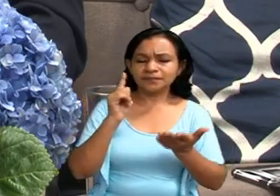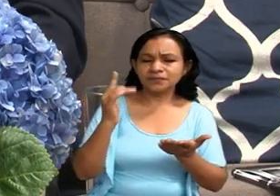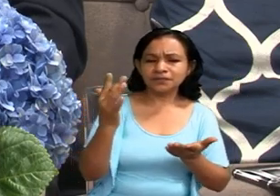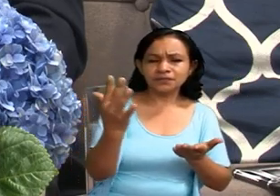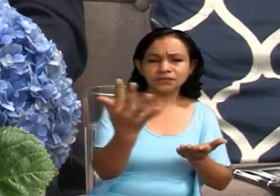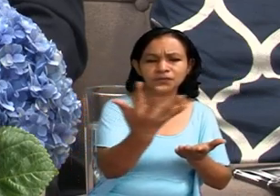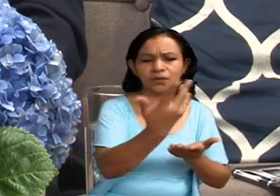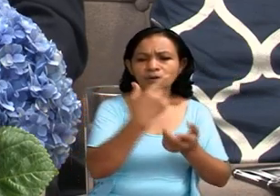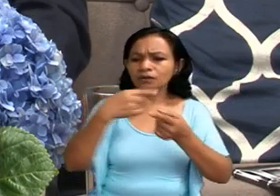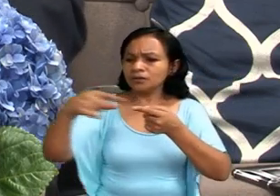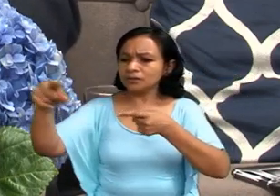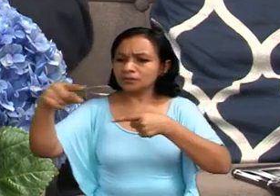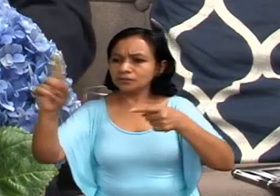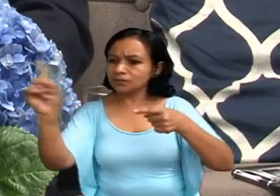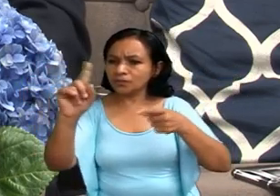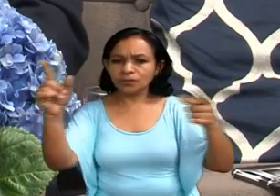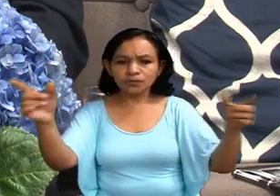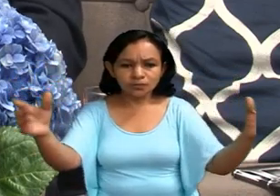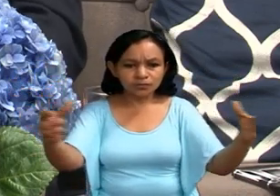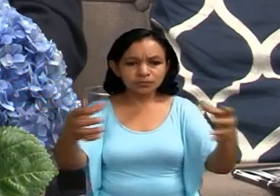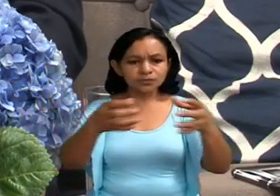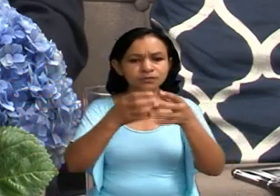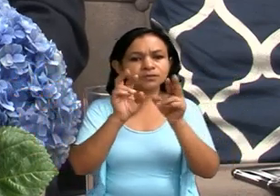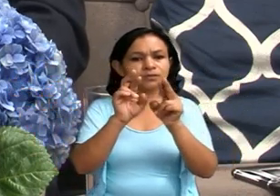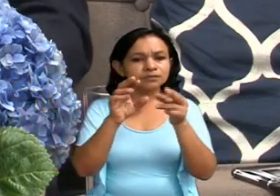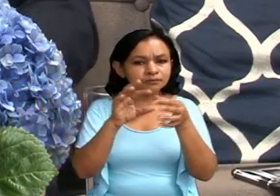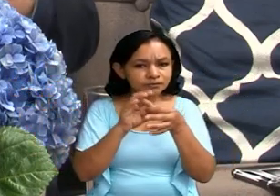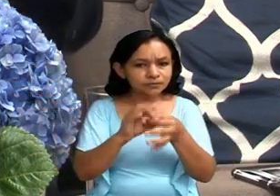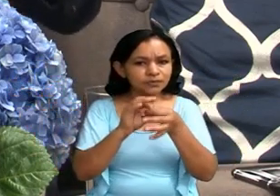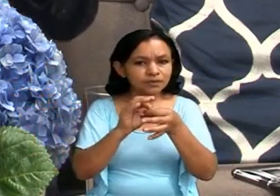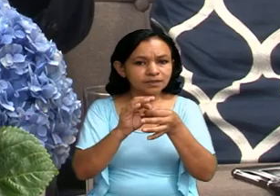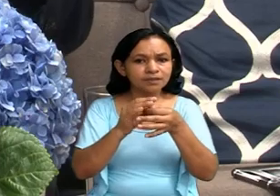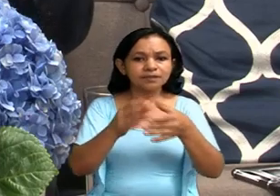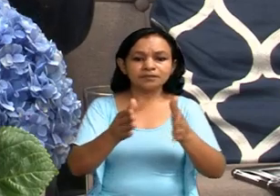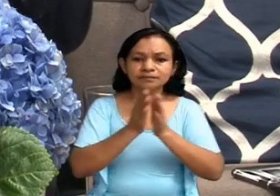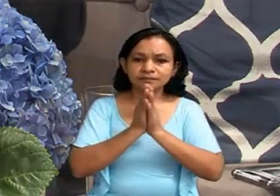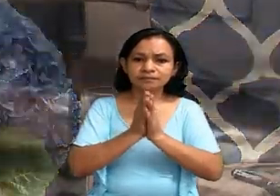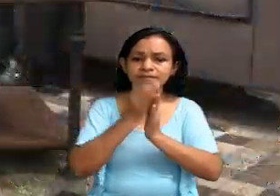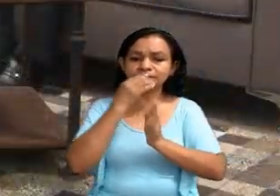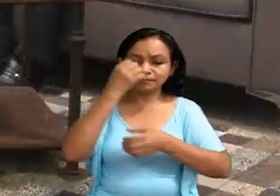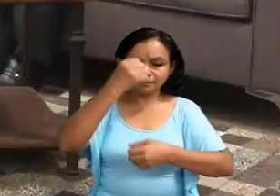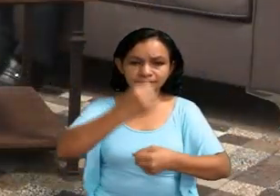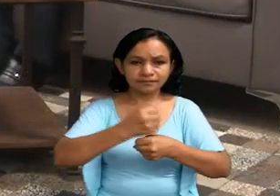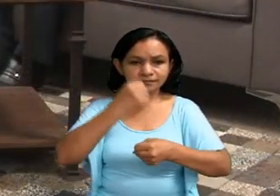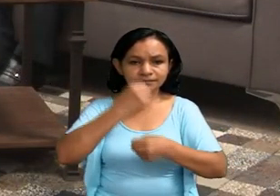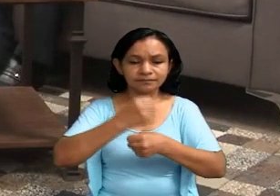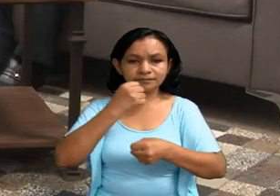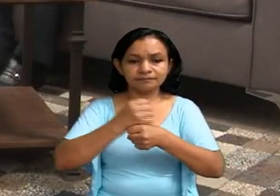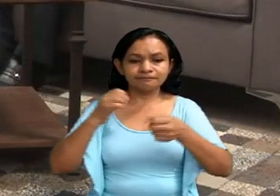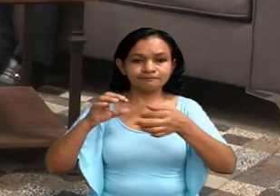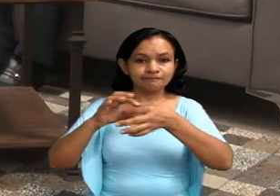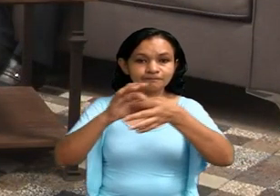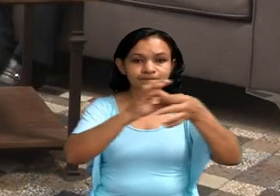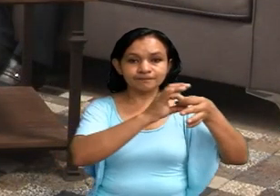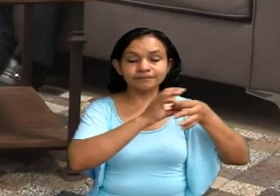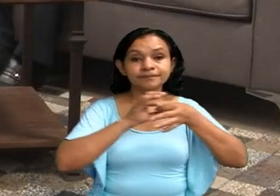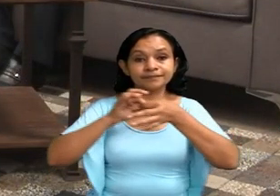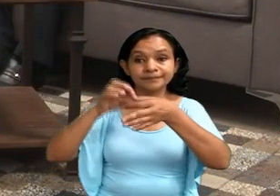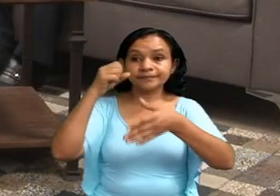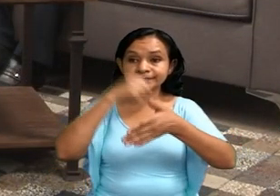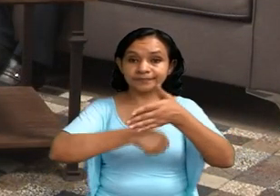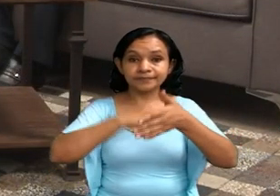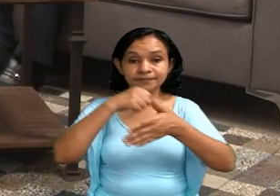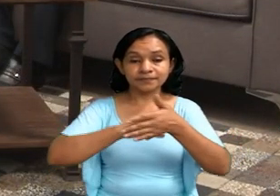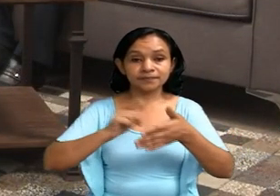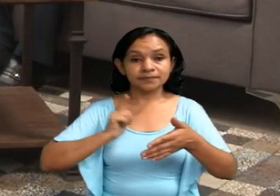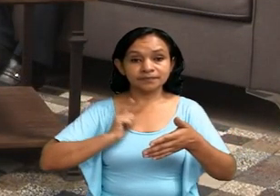vigores dispersos. Y eso es lo que estamos haciendo, pues. Estamos trabajando con mucha unidad, con mucho esfuerzo. Tenemos